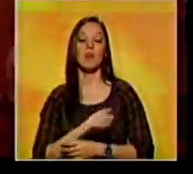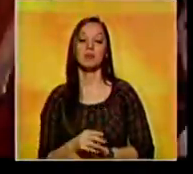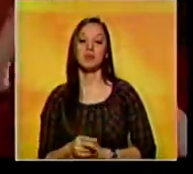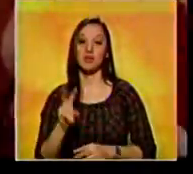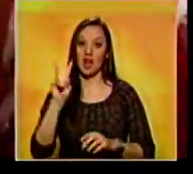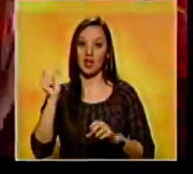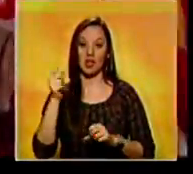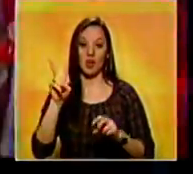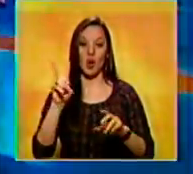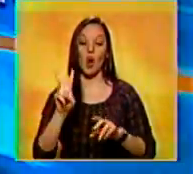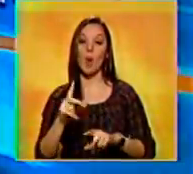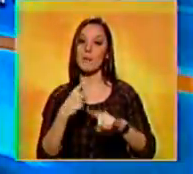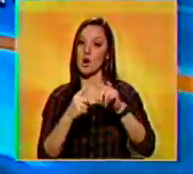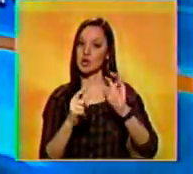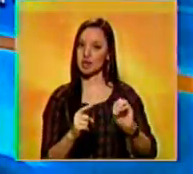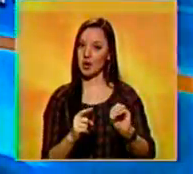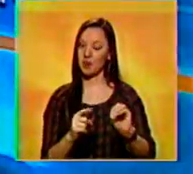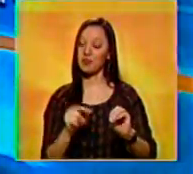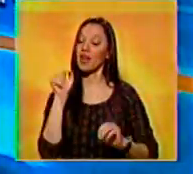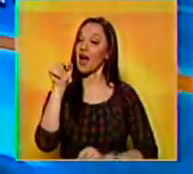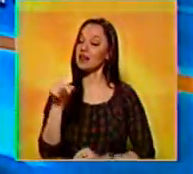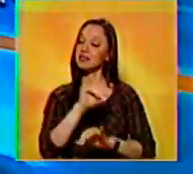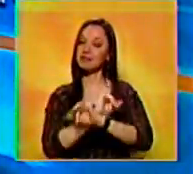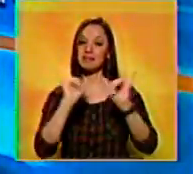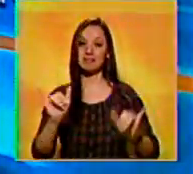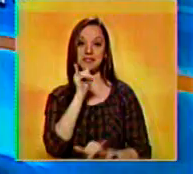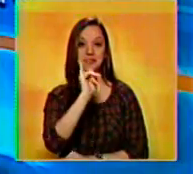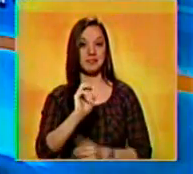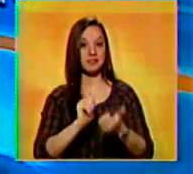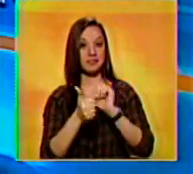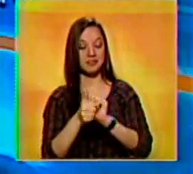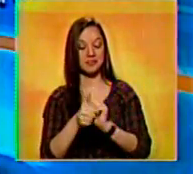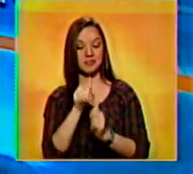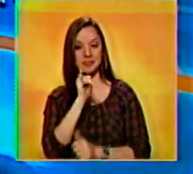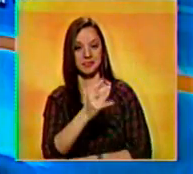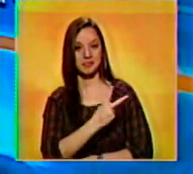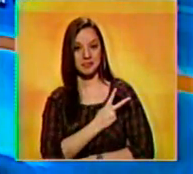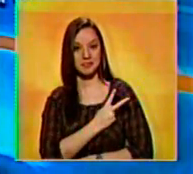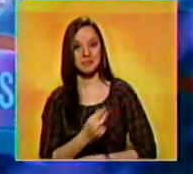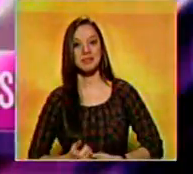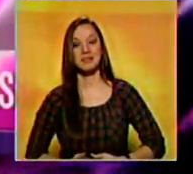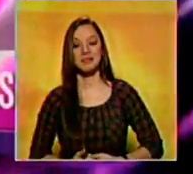2-0. Y así finalizamos la información deportiva en Noticiero Venevisión.